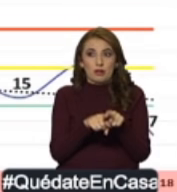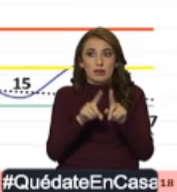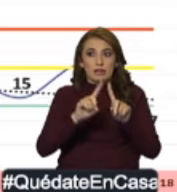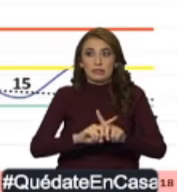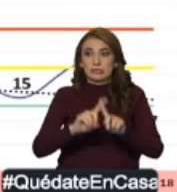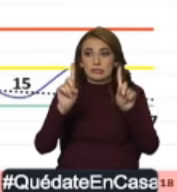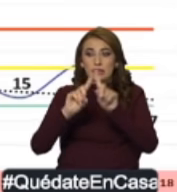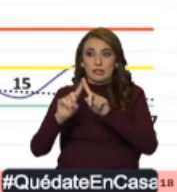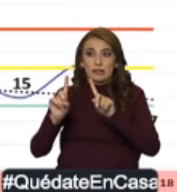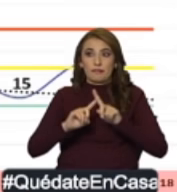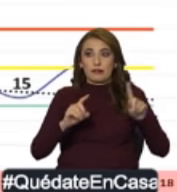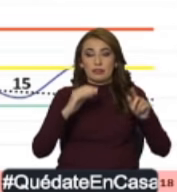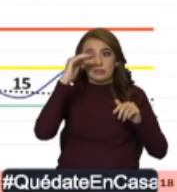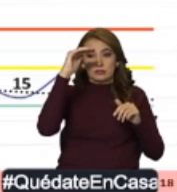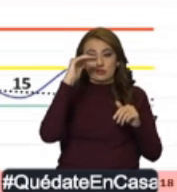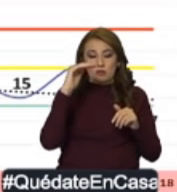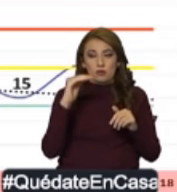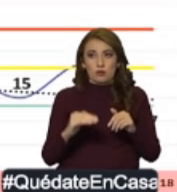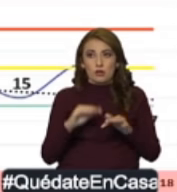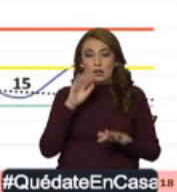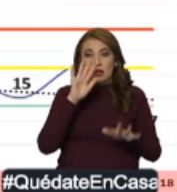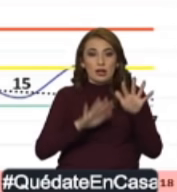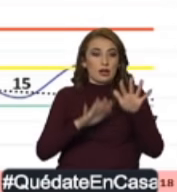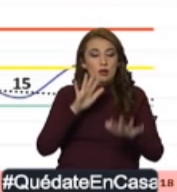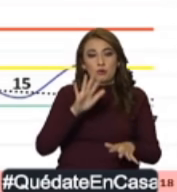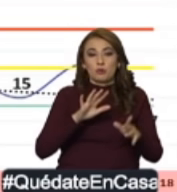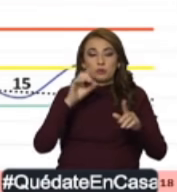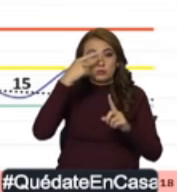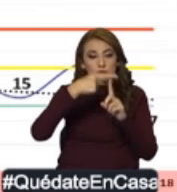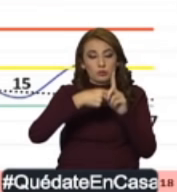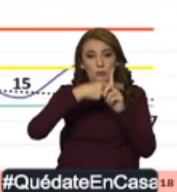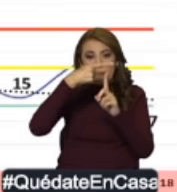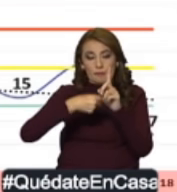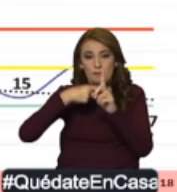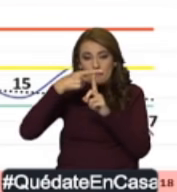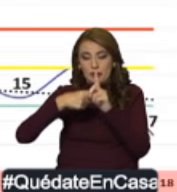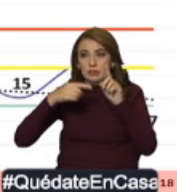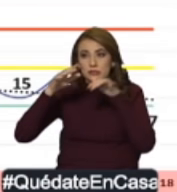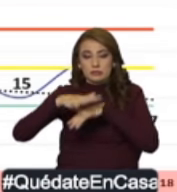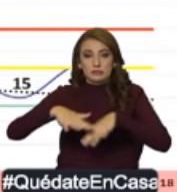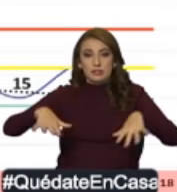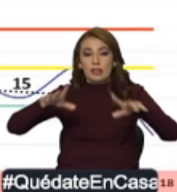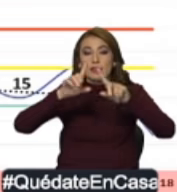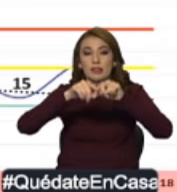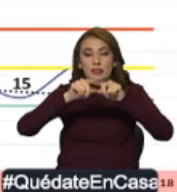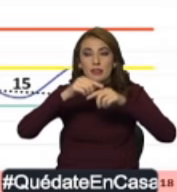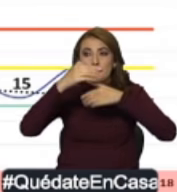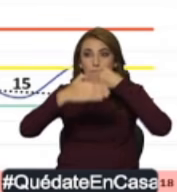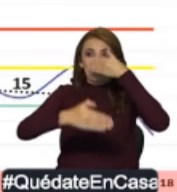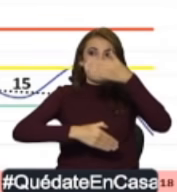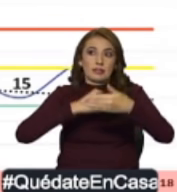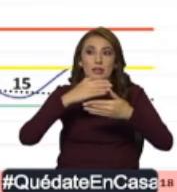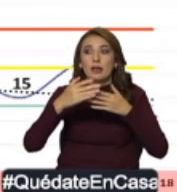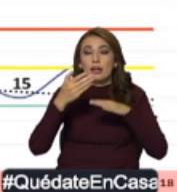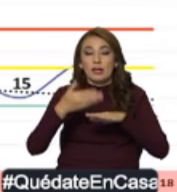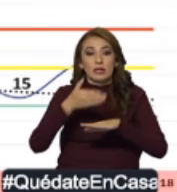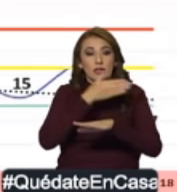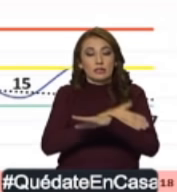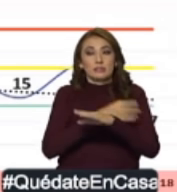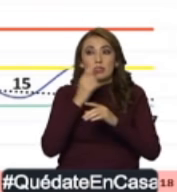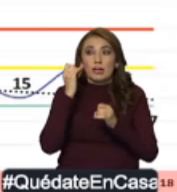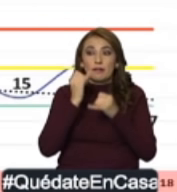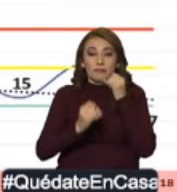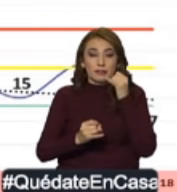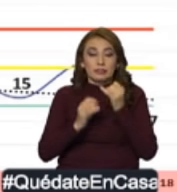de los meses, son distintos. Algunos meses comparados con el mismo periodo anterior tienen fines de semana